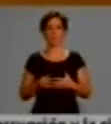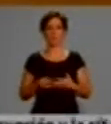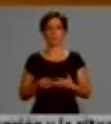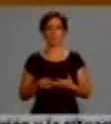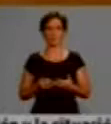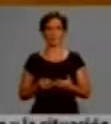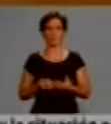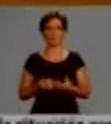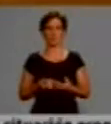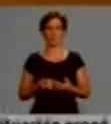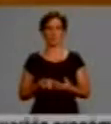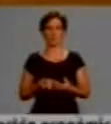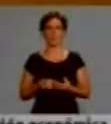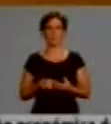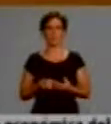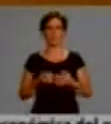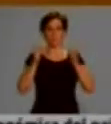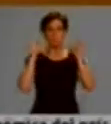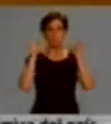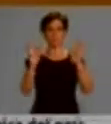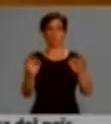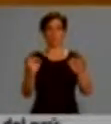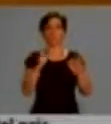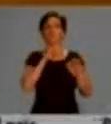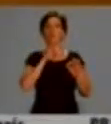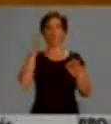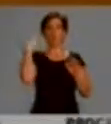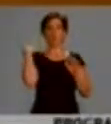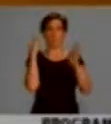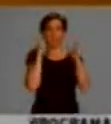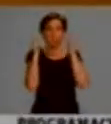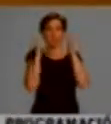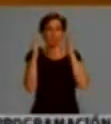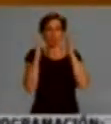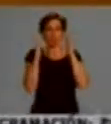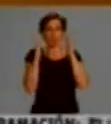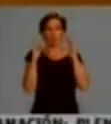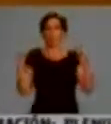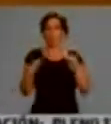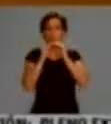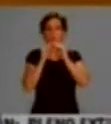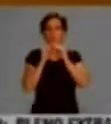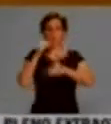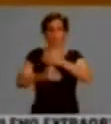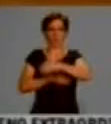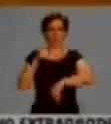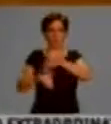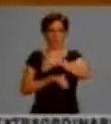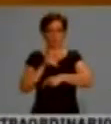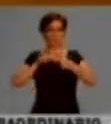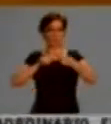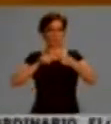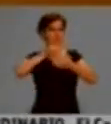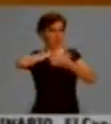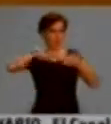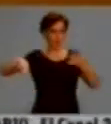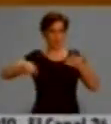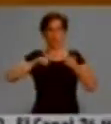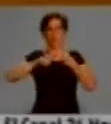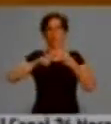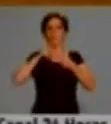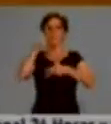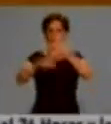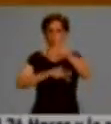Estábamos en vísperas de varios procesos electorales, en Galicia, en el País